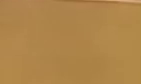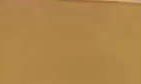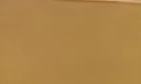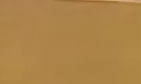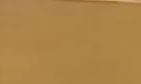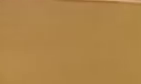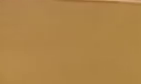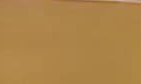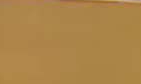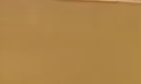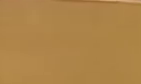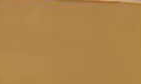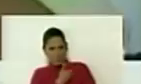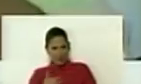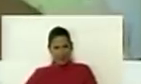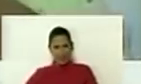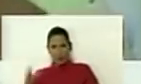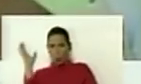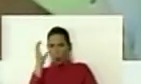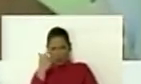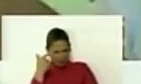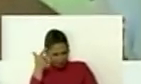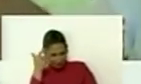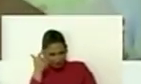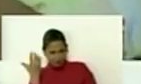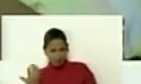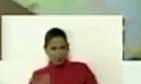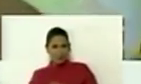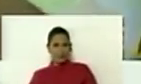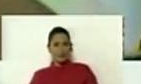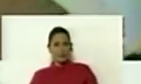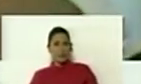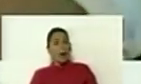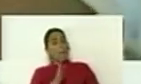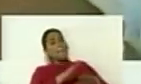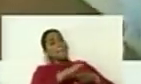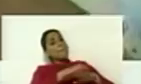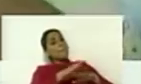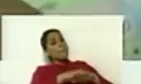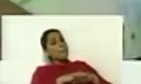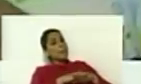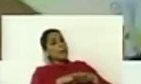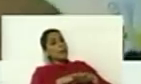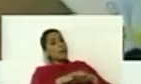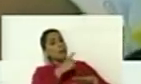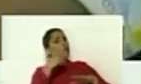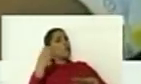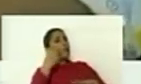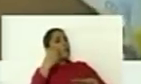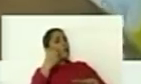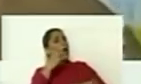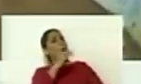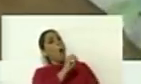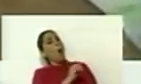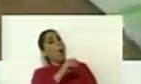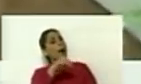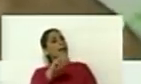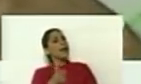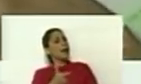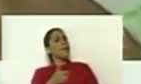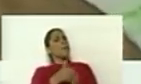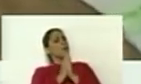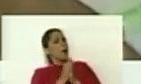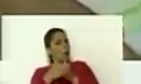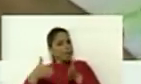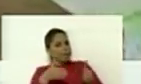a enlazar nuevamente, nos dice la productora. Que pide a Duque una ONG que sirva para canalizar los fondos. Y